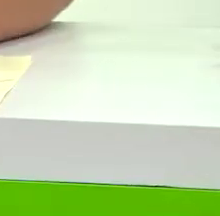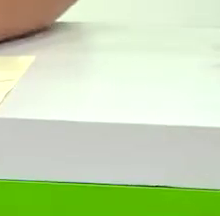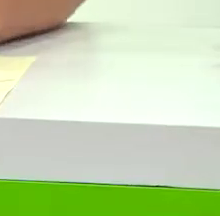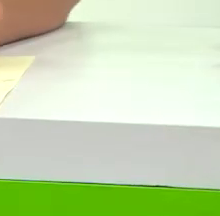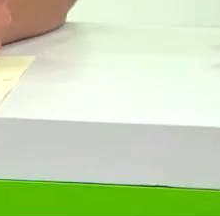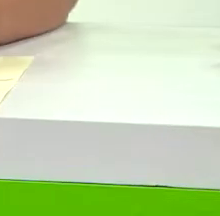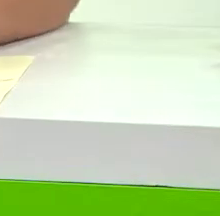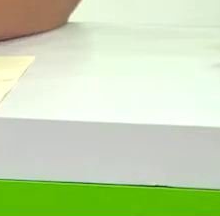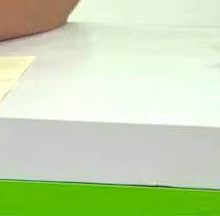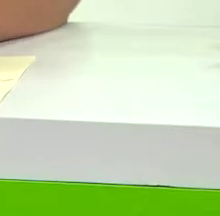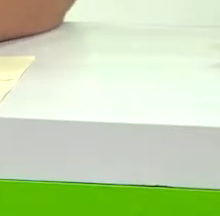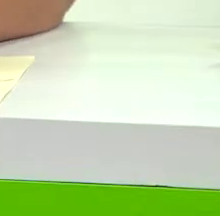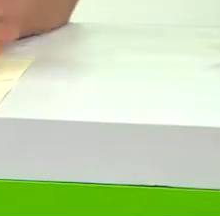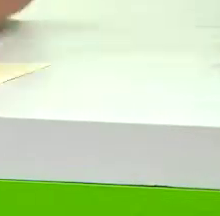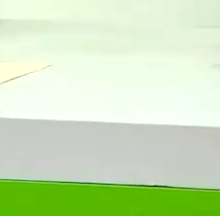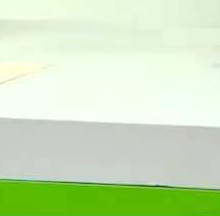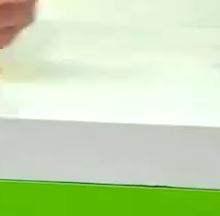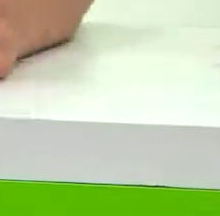i